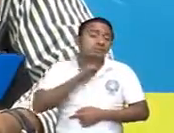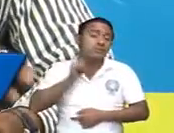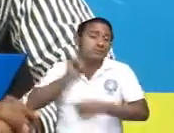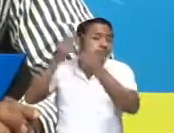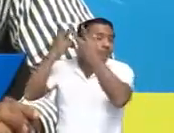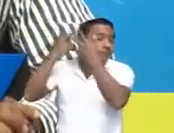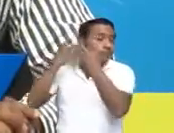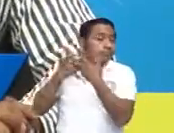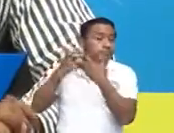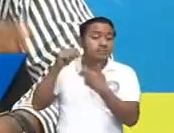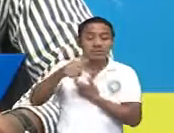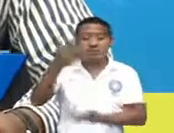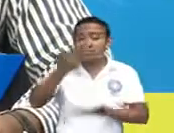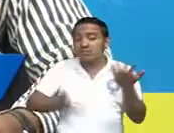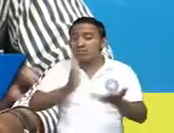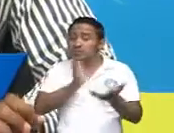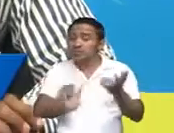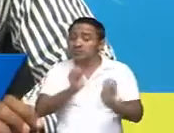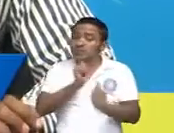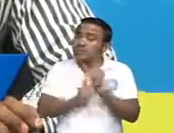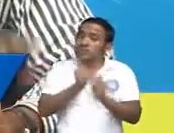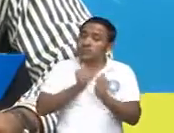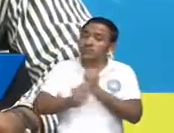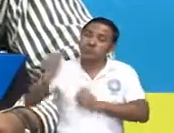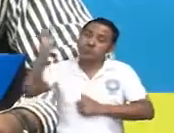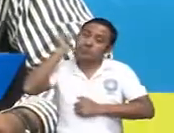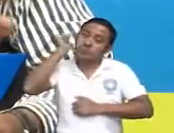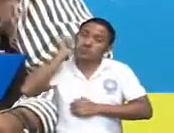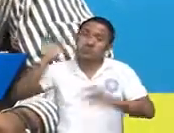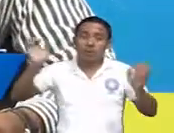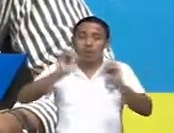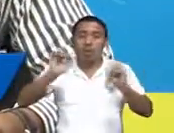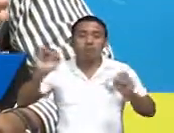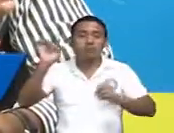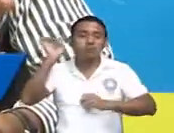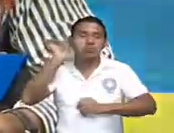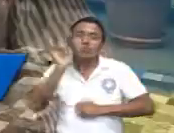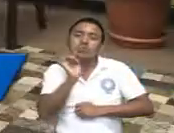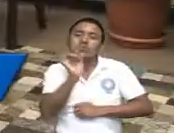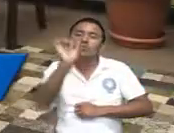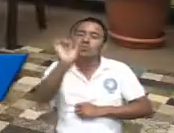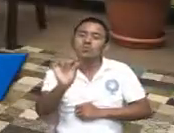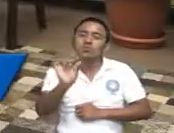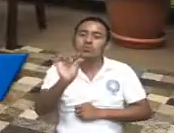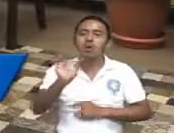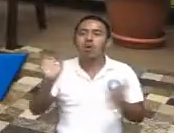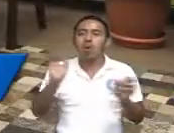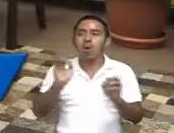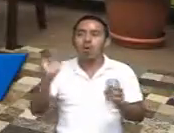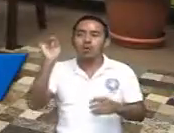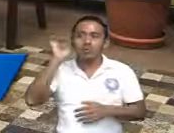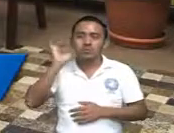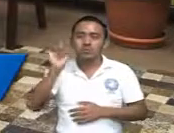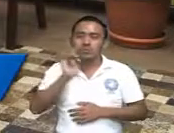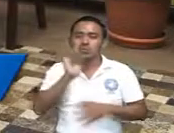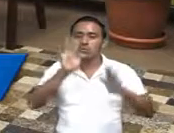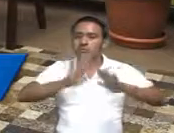estos niños pueden tener algún problema de audición o alguna sordera leve el